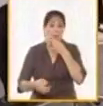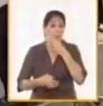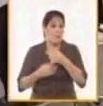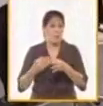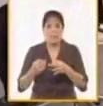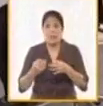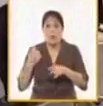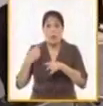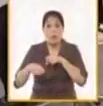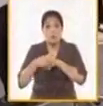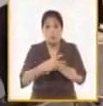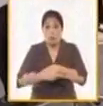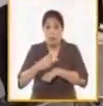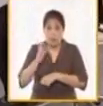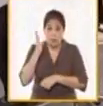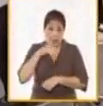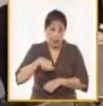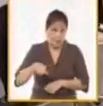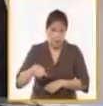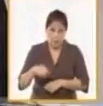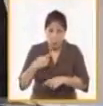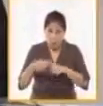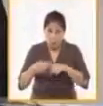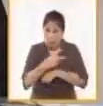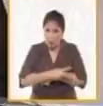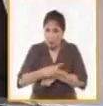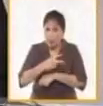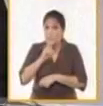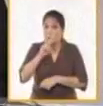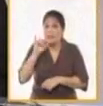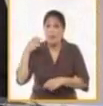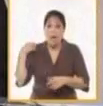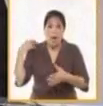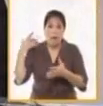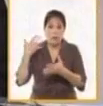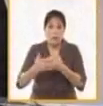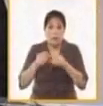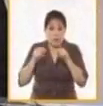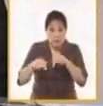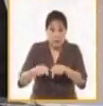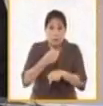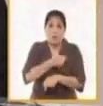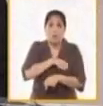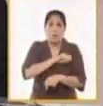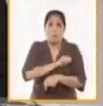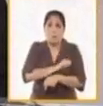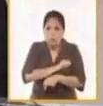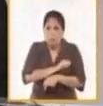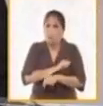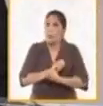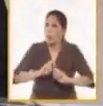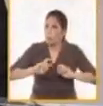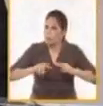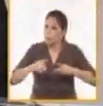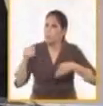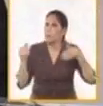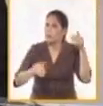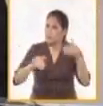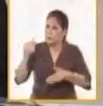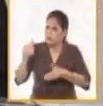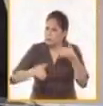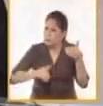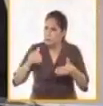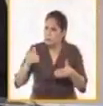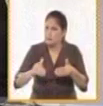ocurre en ninguna otra nación latinoamericana, que en 26 años, embajador, el pueblo venezolano ha participado,